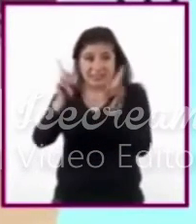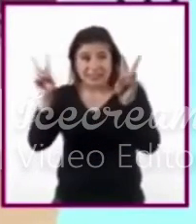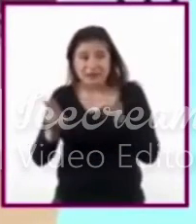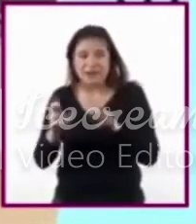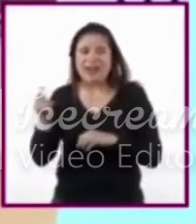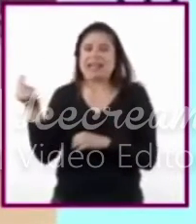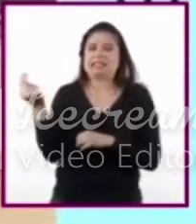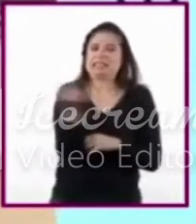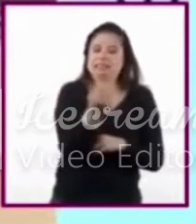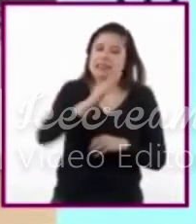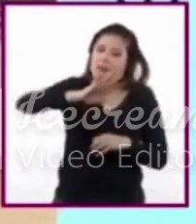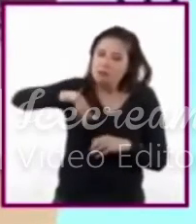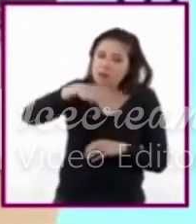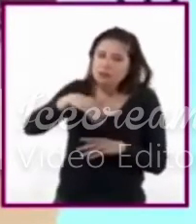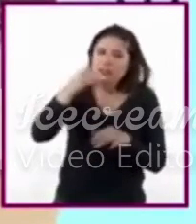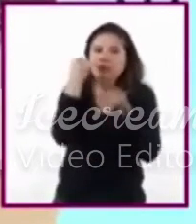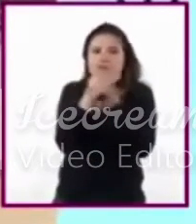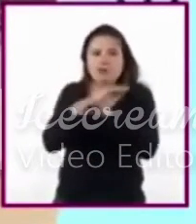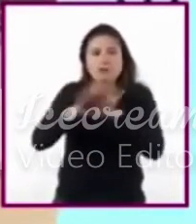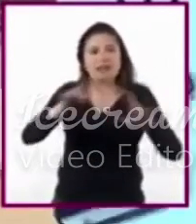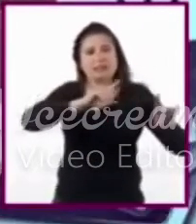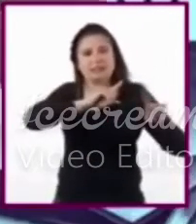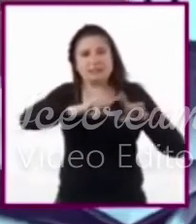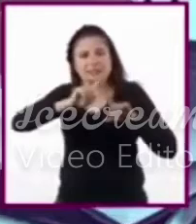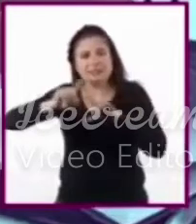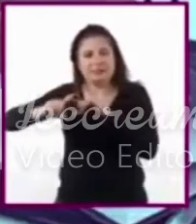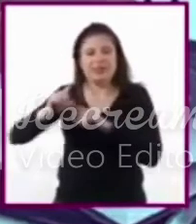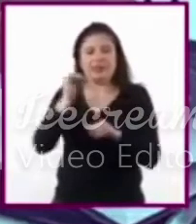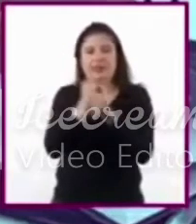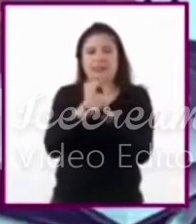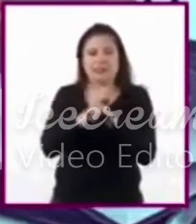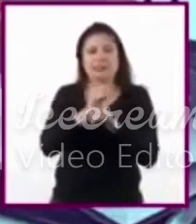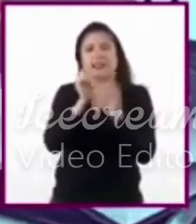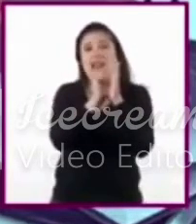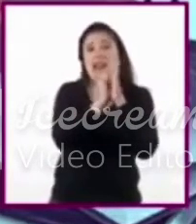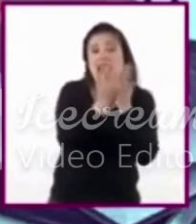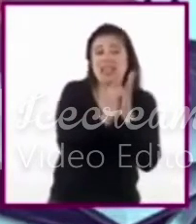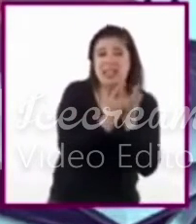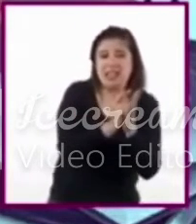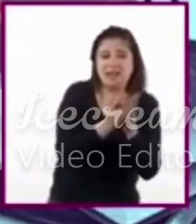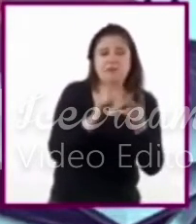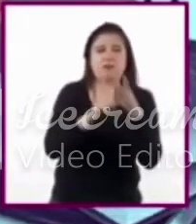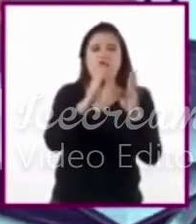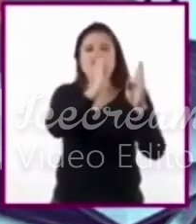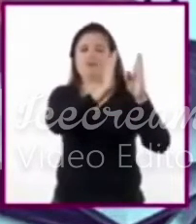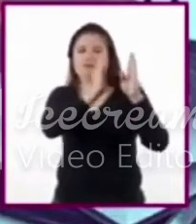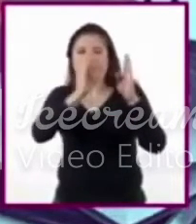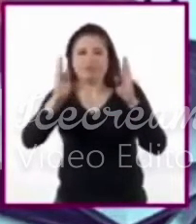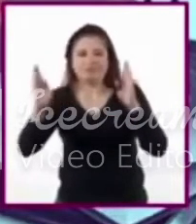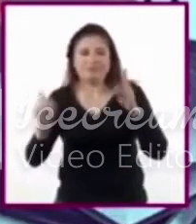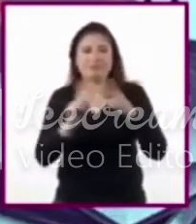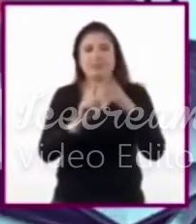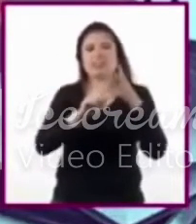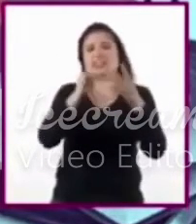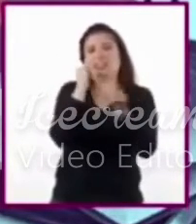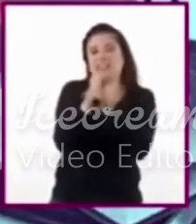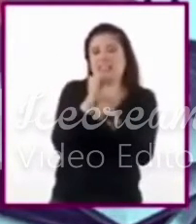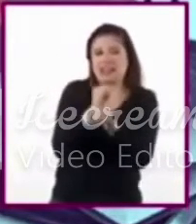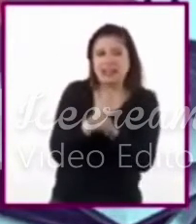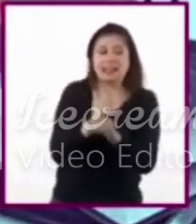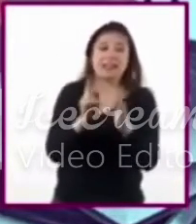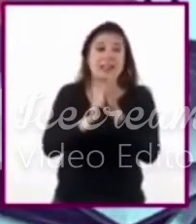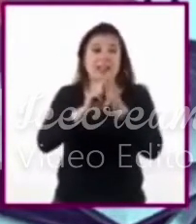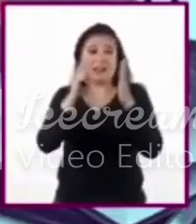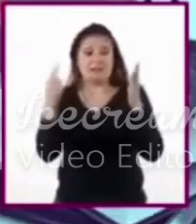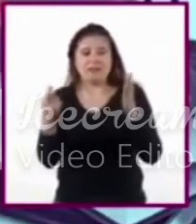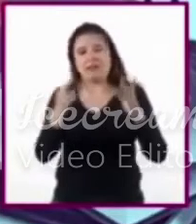es necesario buscar la información en distintas fuentes, como libros, enciclopedias, internet,